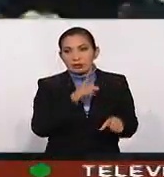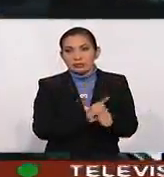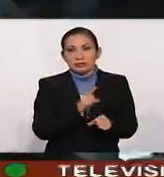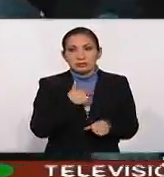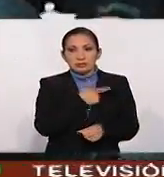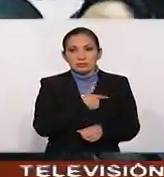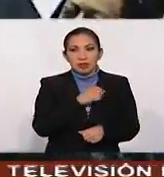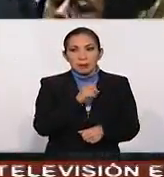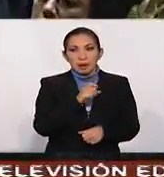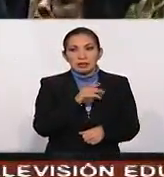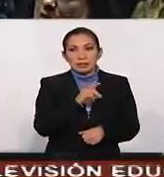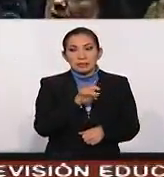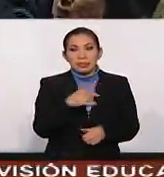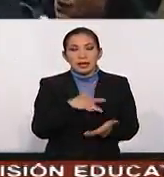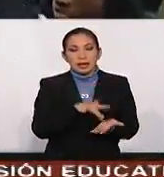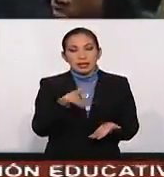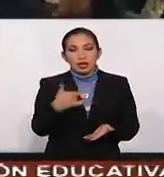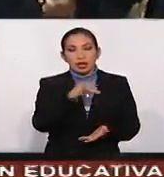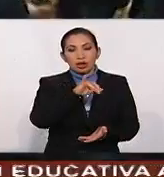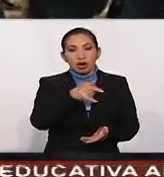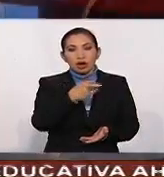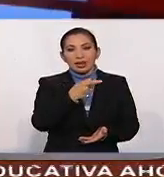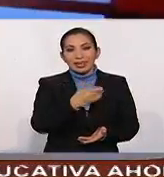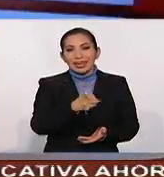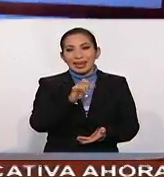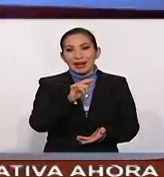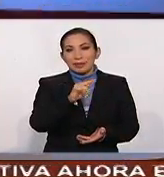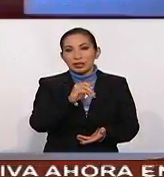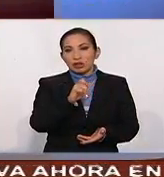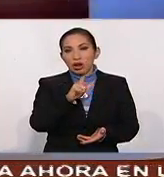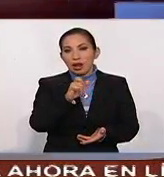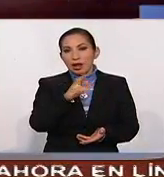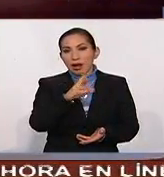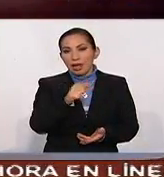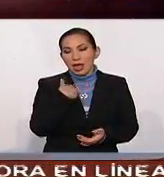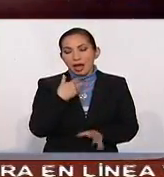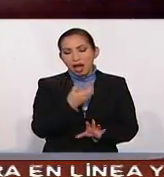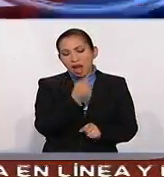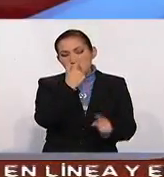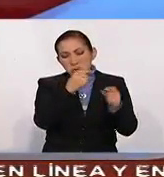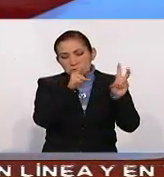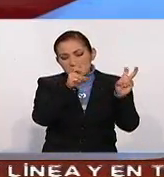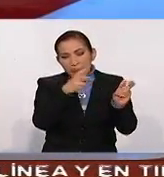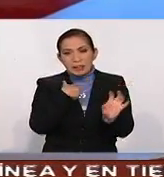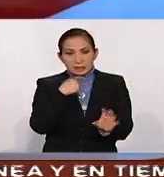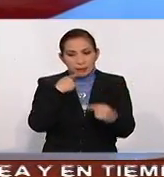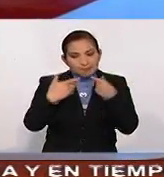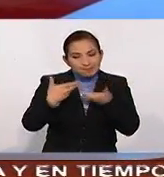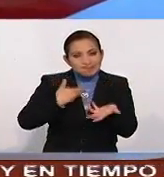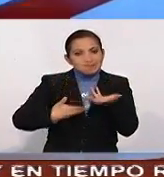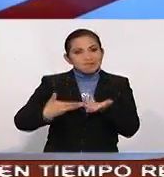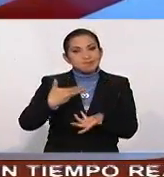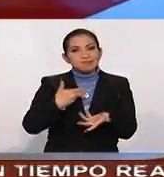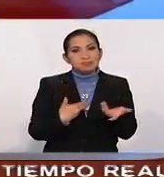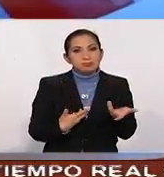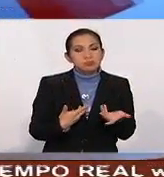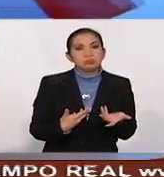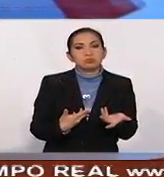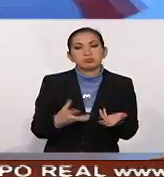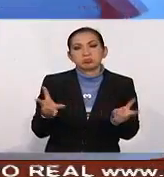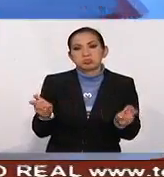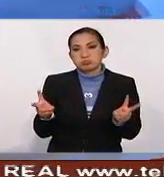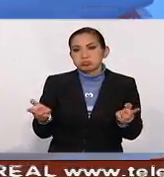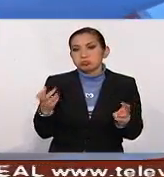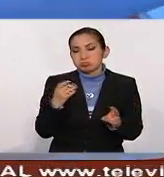saluda con mucho gusto Omar Cepeda. Gracias Jorge Alberto Lara por tomarnos la llamada. Hay temas que se han tratado y que se han puesto sobre el